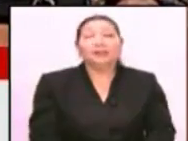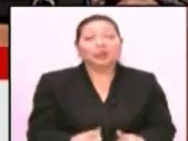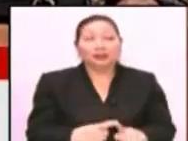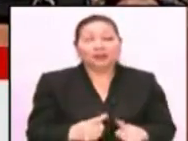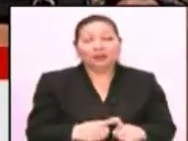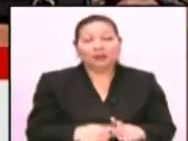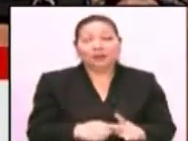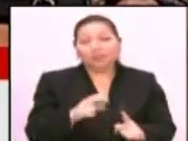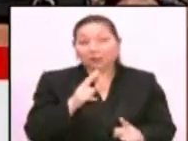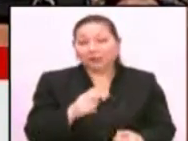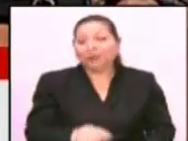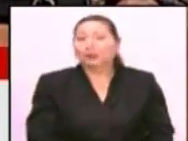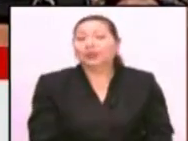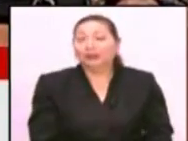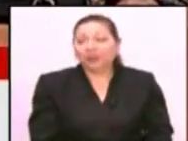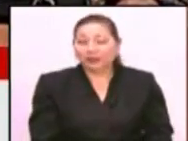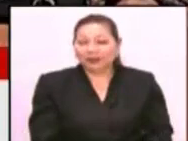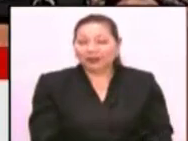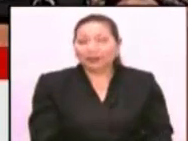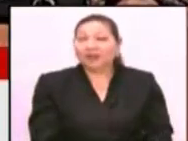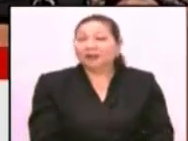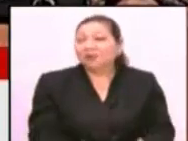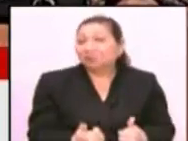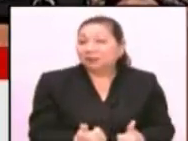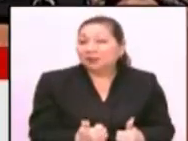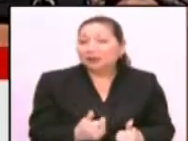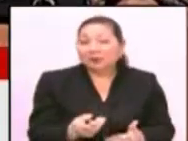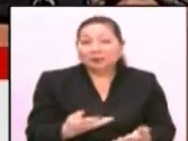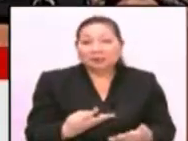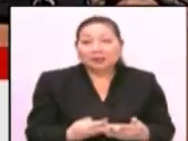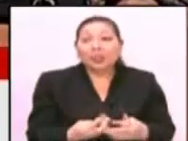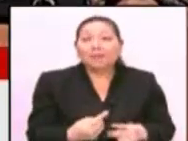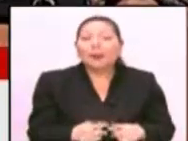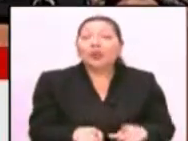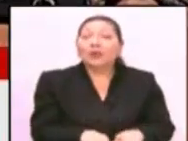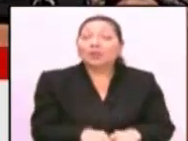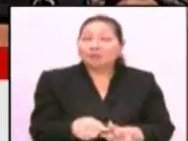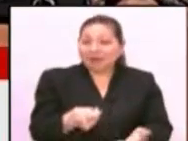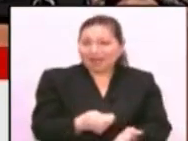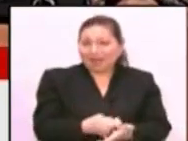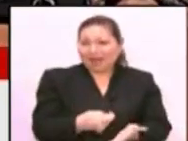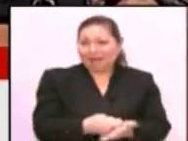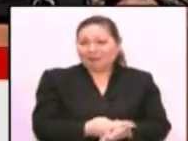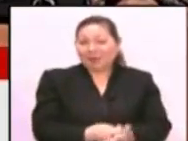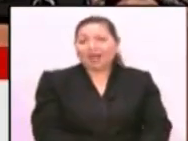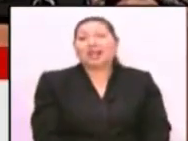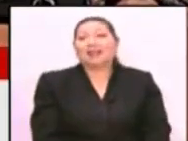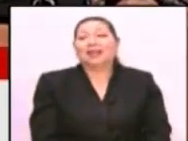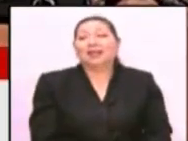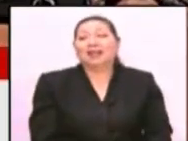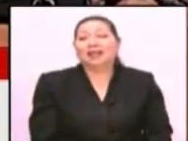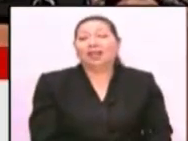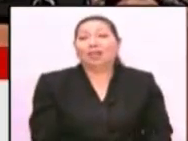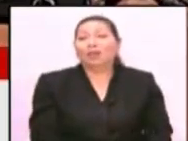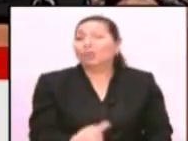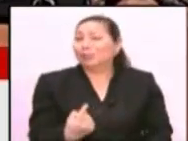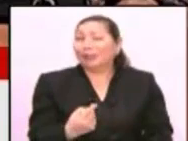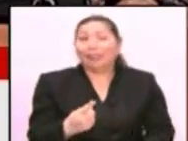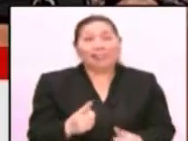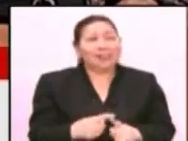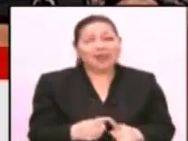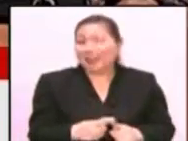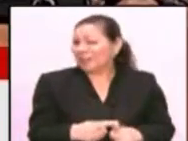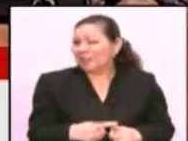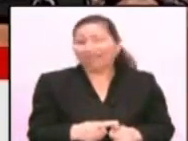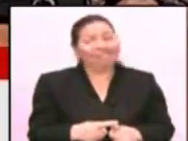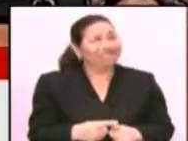en el Perú, ¿no? Está bien que cumplan sus penas, pero también hay que pagar la reparación civil, ¿no es cierto? No solamente el caso de terrorismo, o